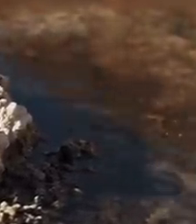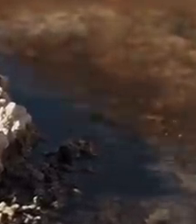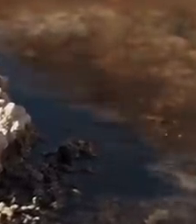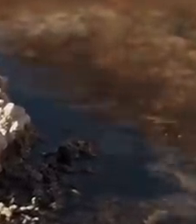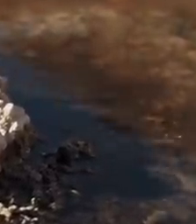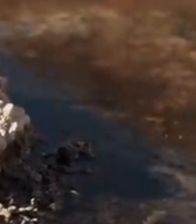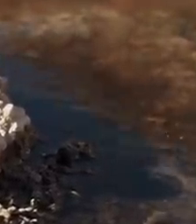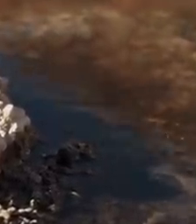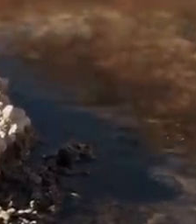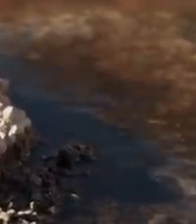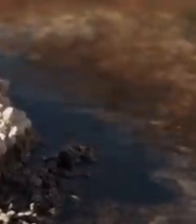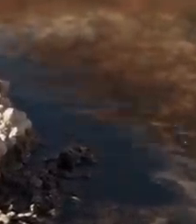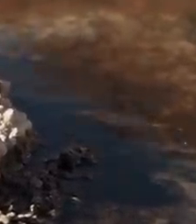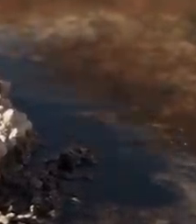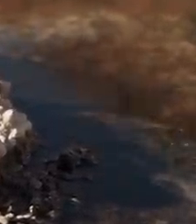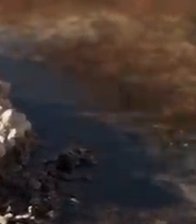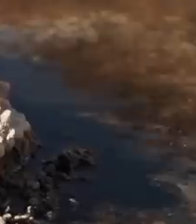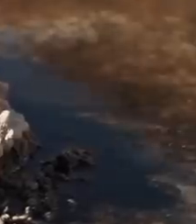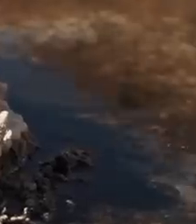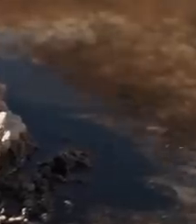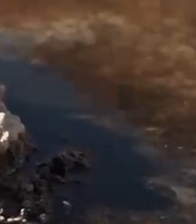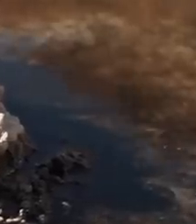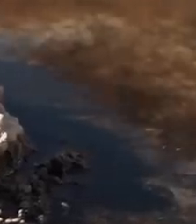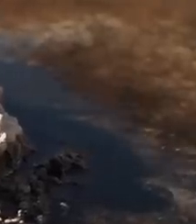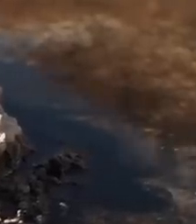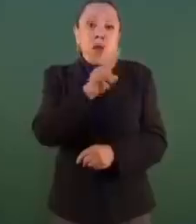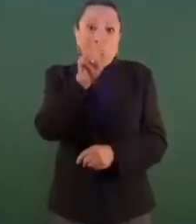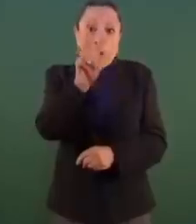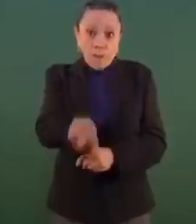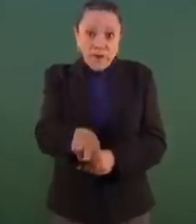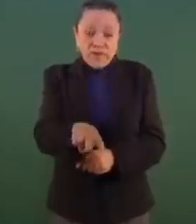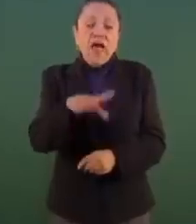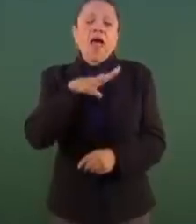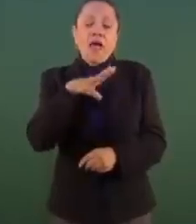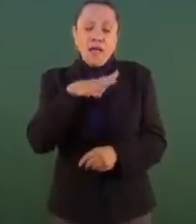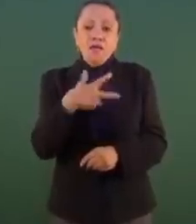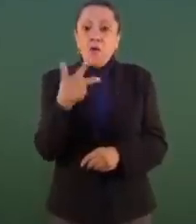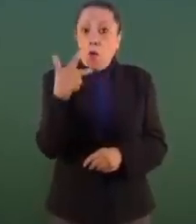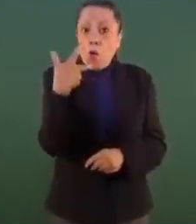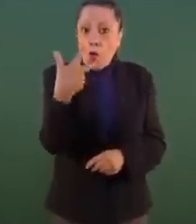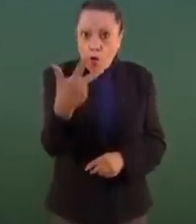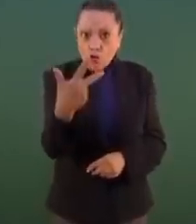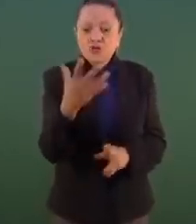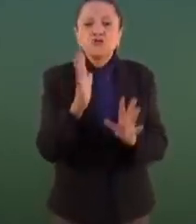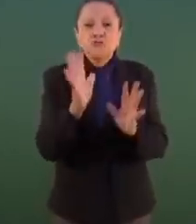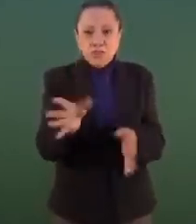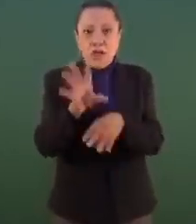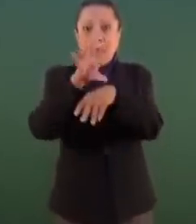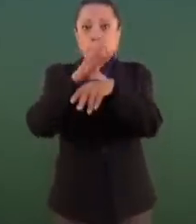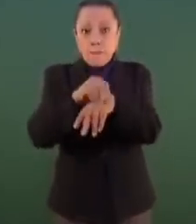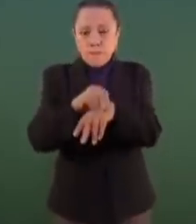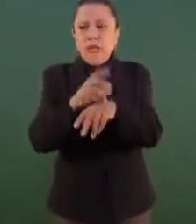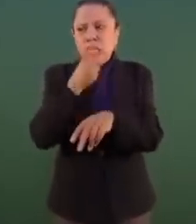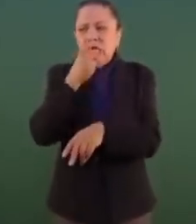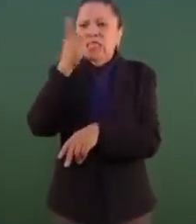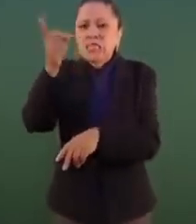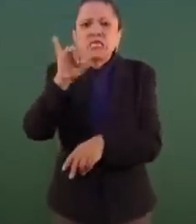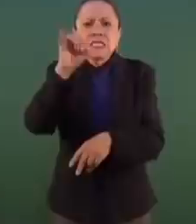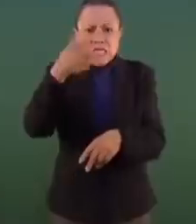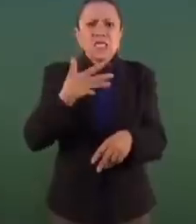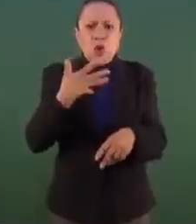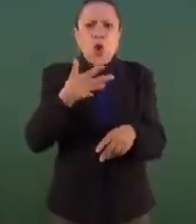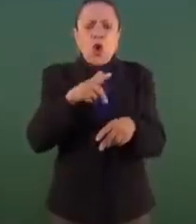tampoco. Solo hay, en efecto, 8 que han manifestado